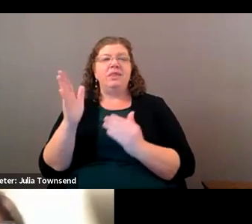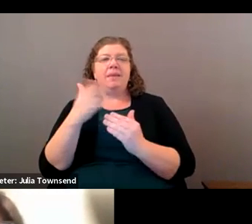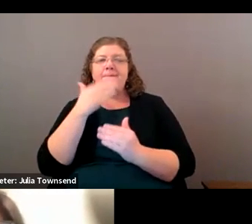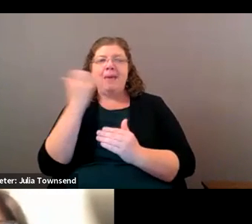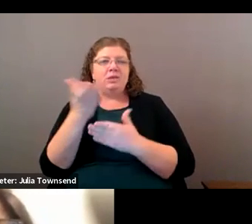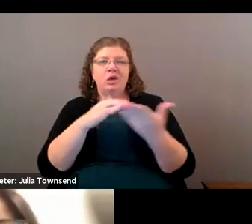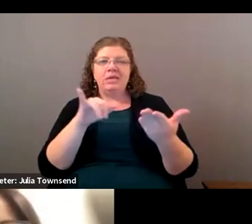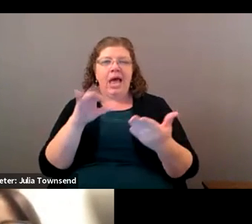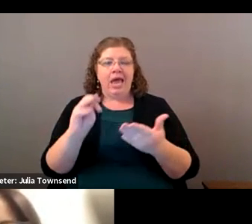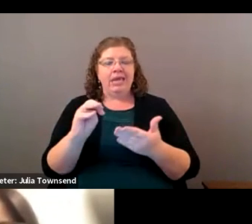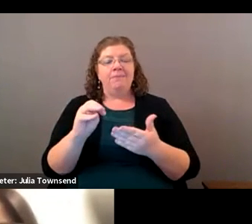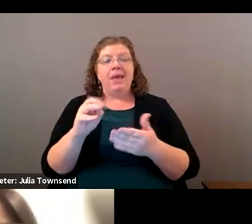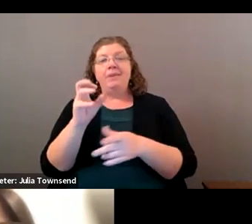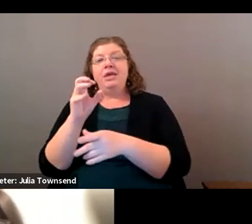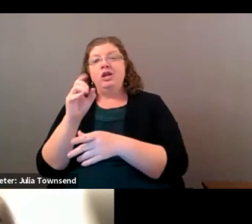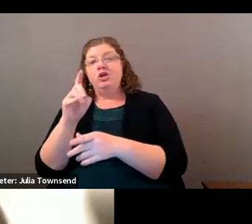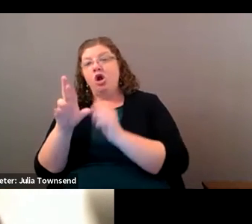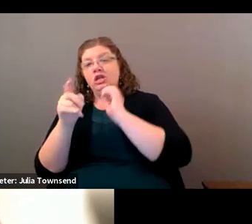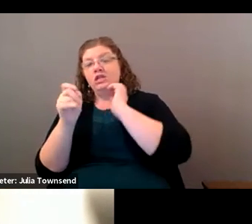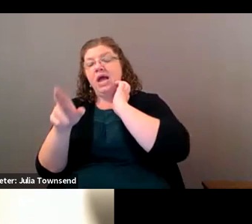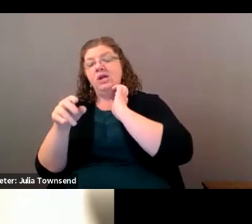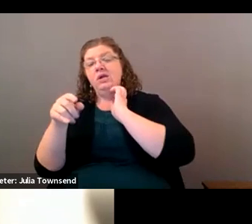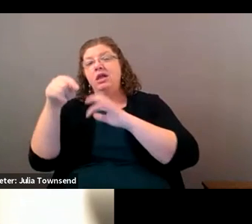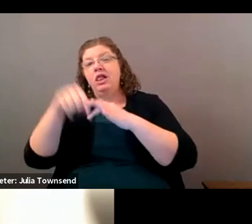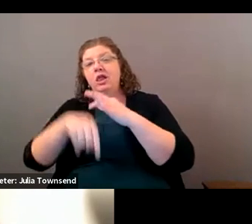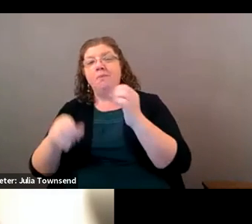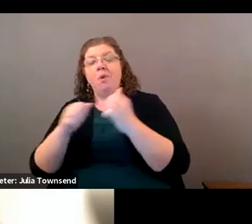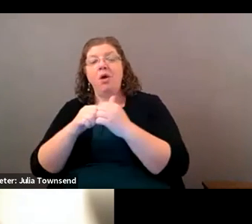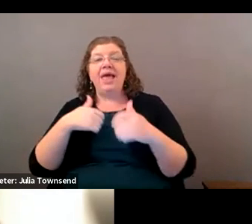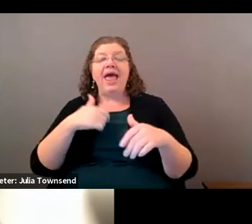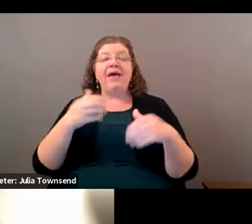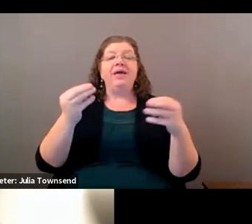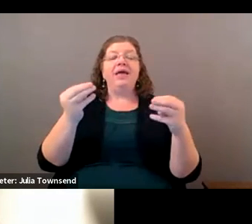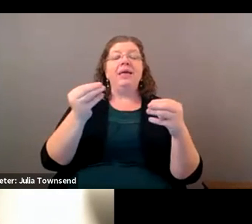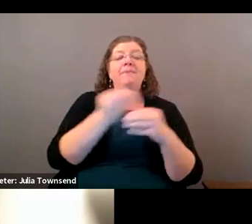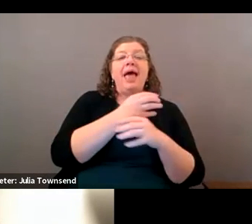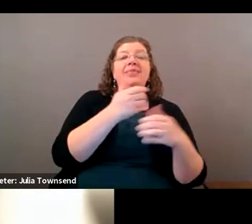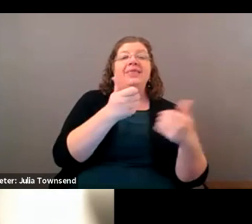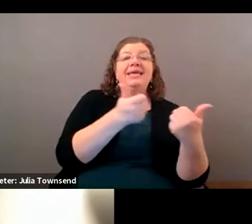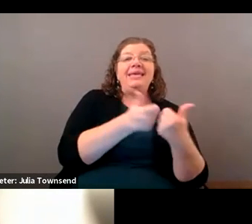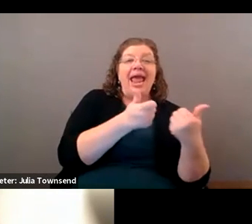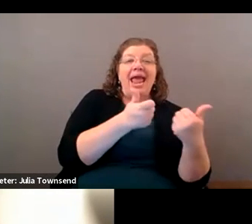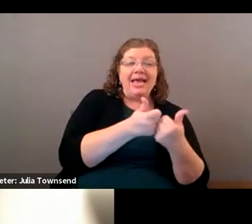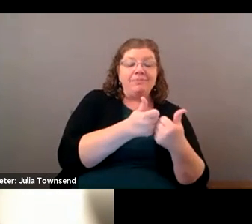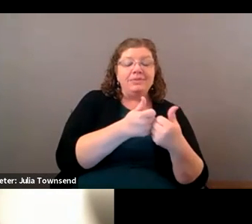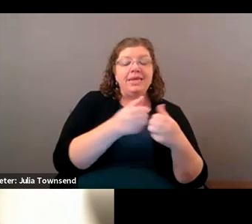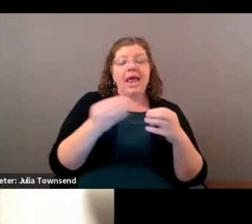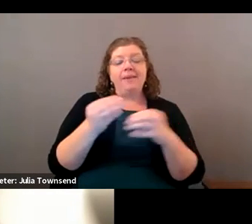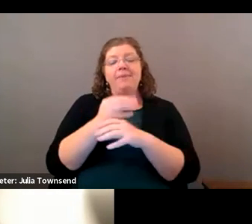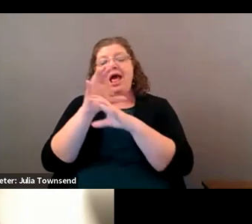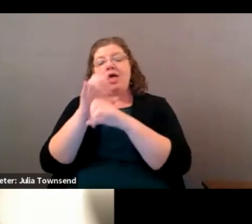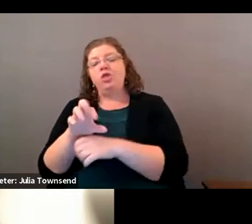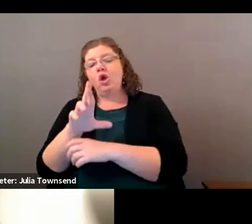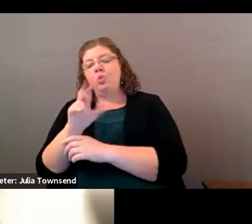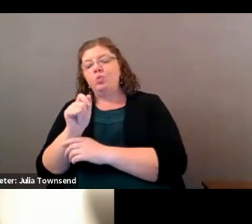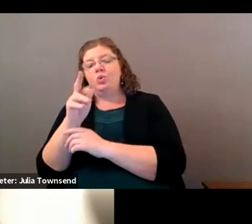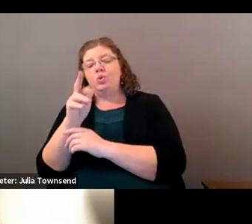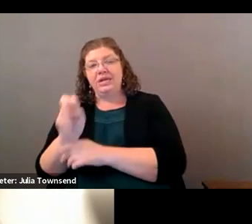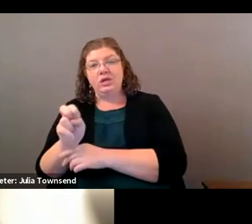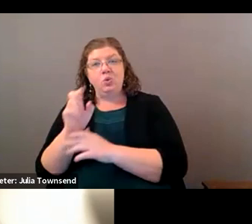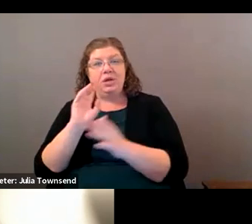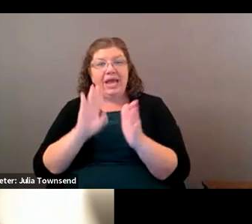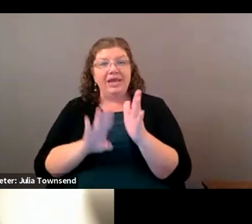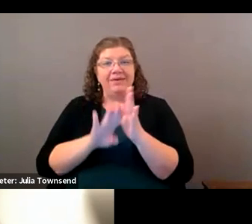poco más. Es que tenemos juegos de matemáticas y rutinas de matemáticas, así que se pueden desarrollar la fluidez en hechos